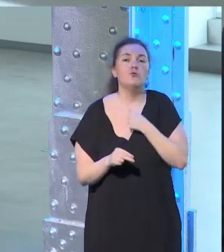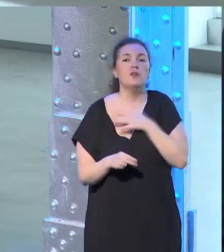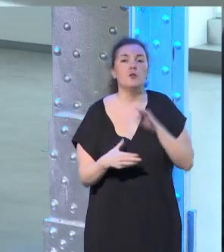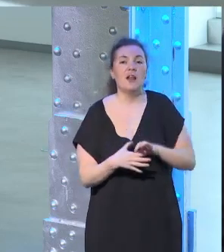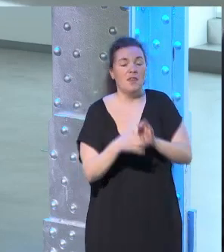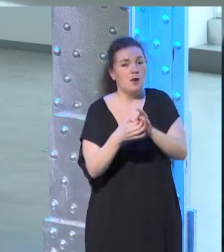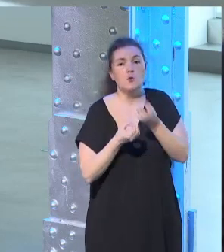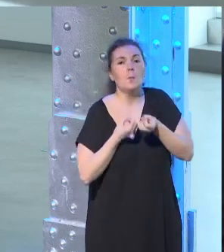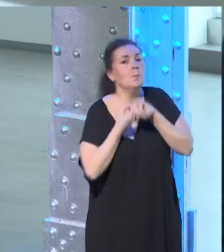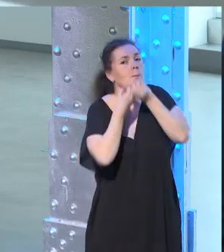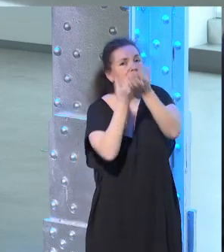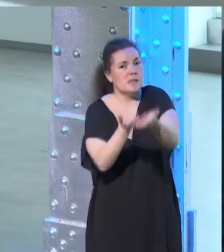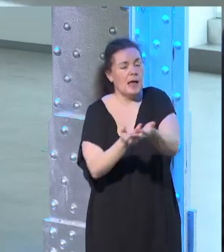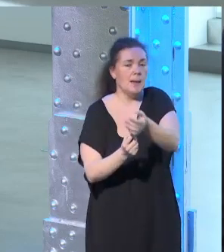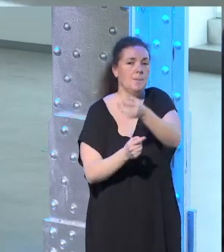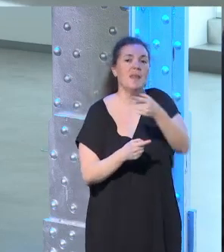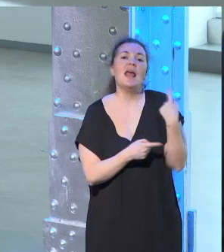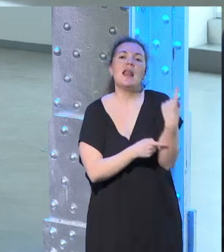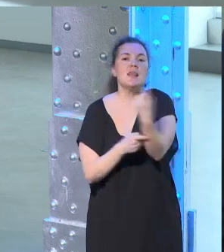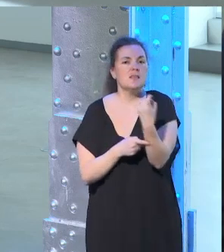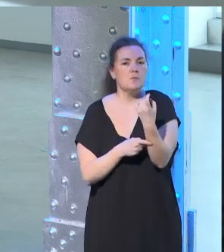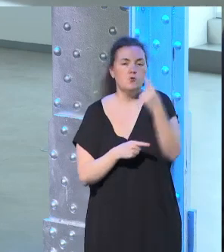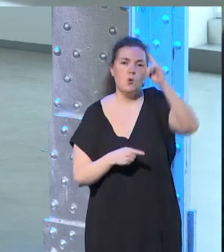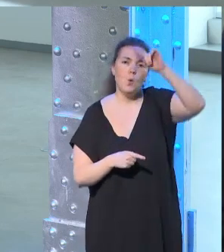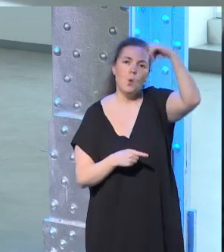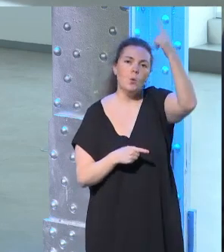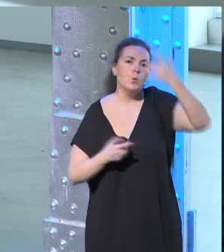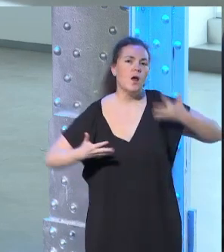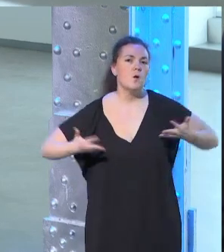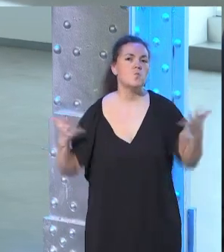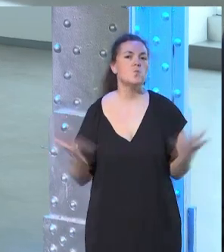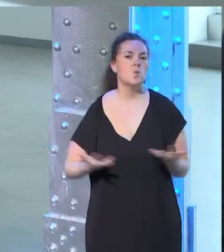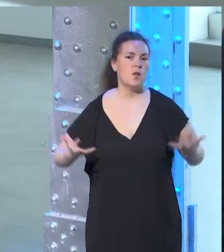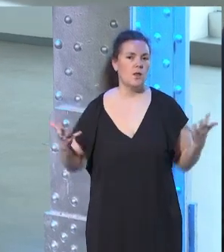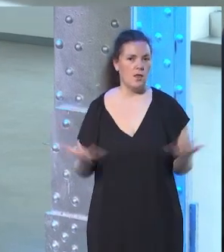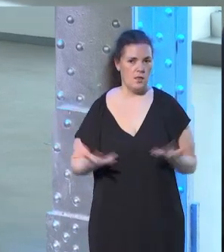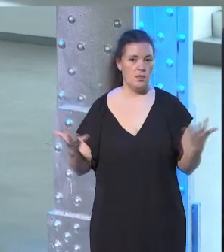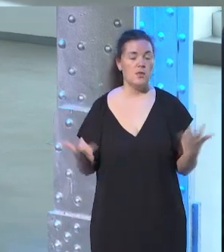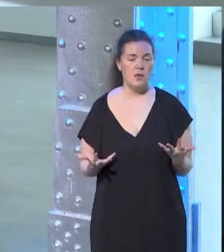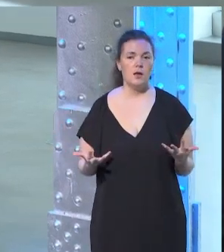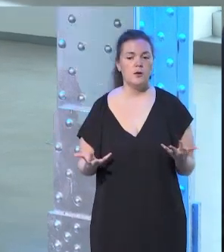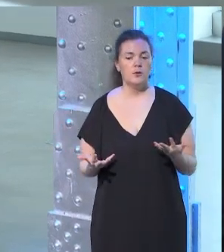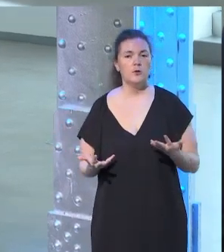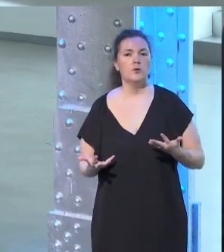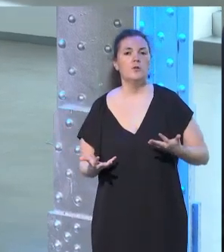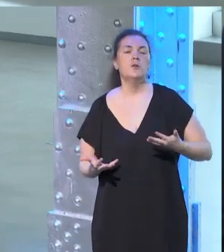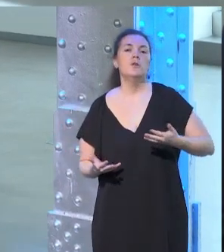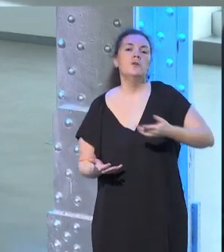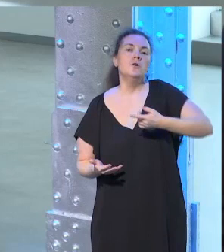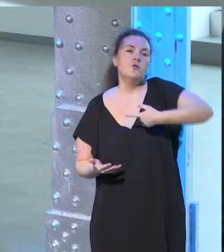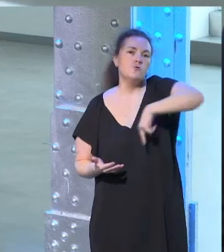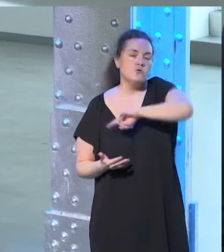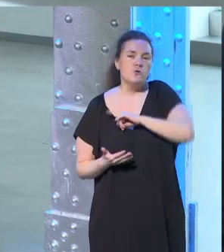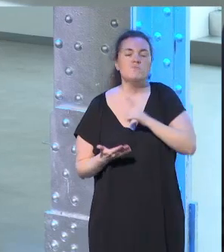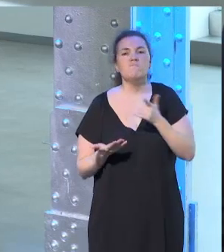pocos mensajes, ¿no? Uno, necesitamos una cultura de urgencia. Hemos procrastinado, hablando